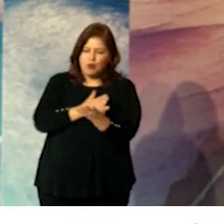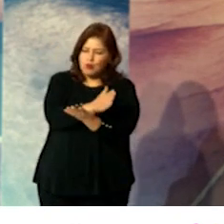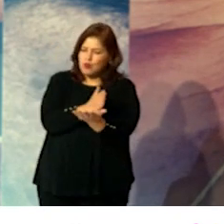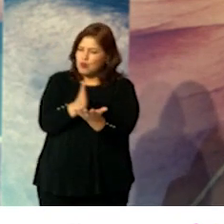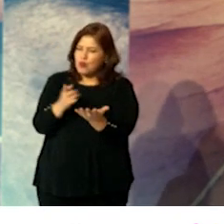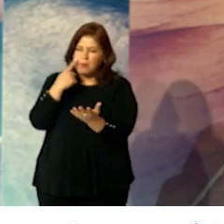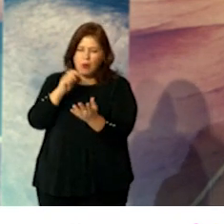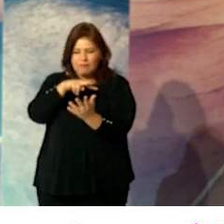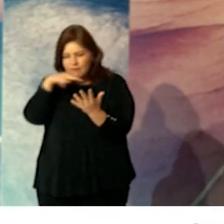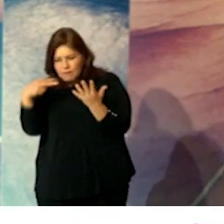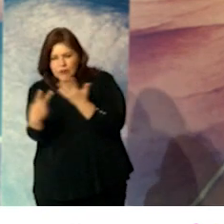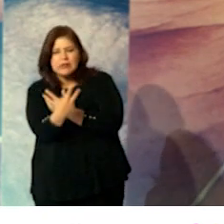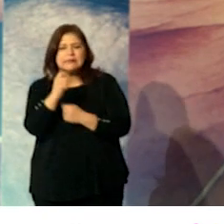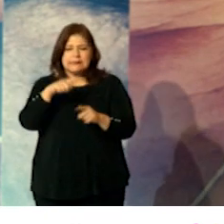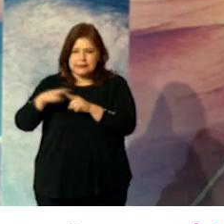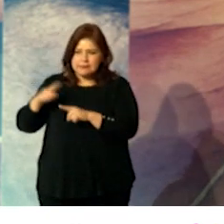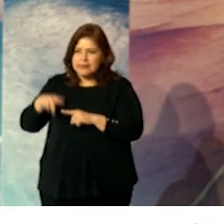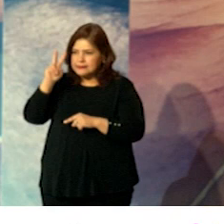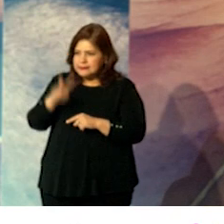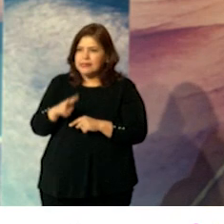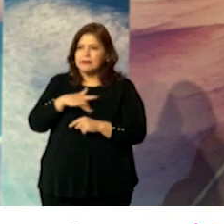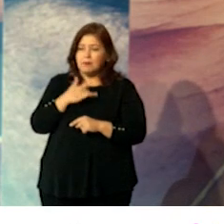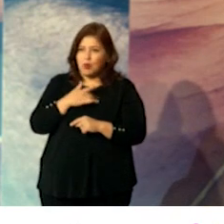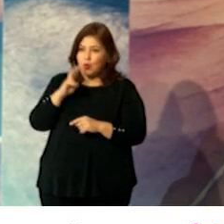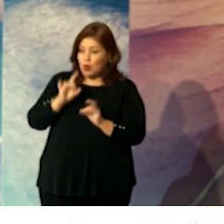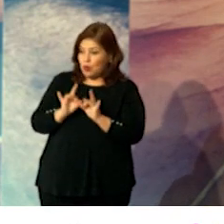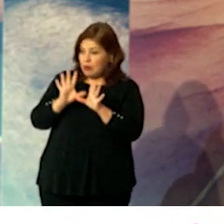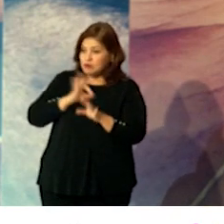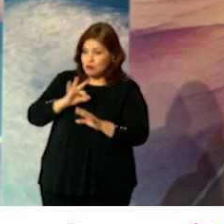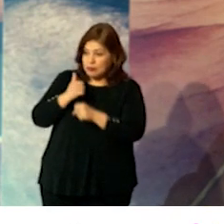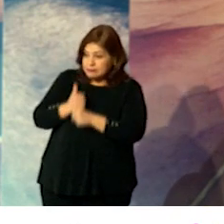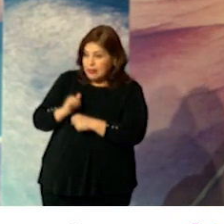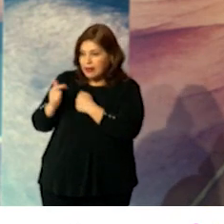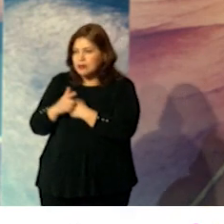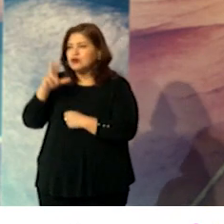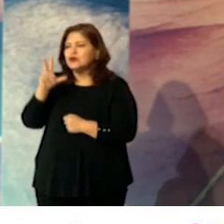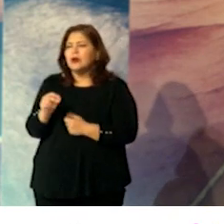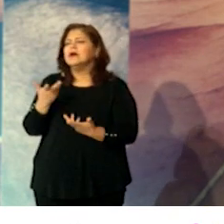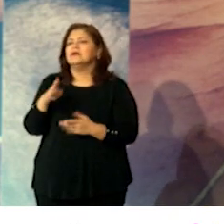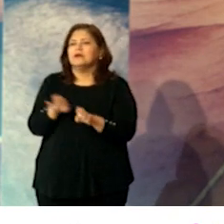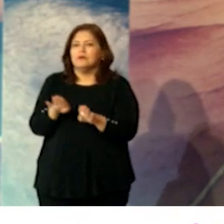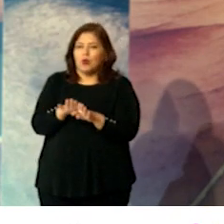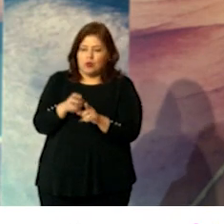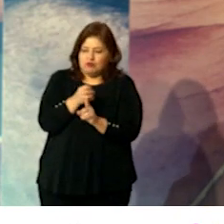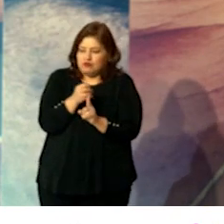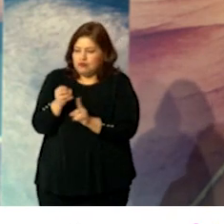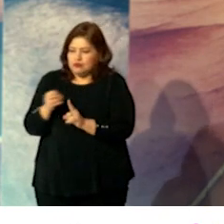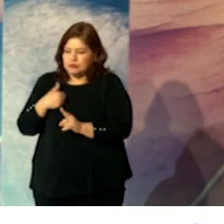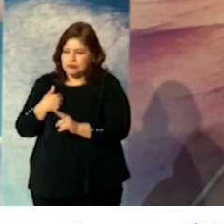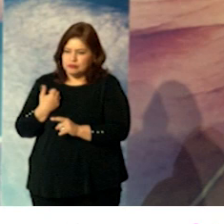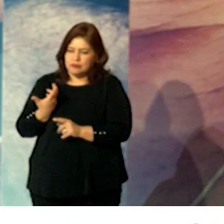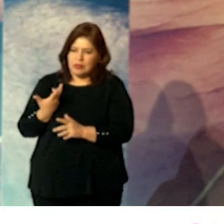no como una suma de identidades que nos ponen en situación de vulnerabilidad, sino cómo se organiza el poder en nuestras sociedades. Nos plantean